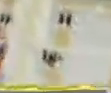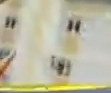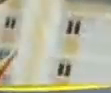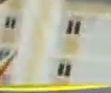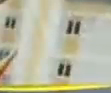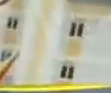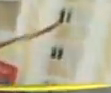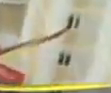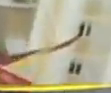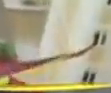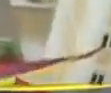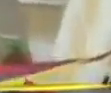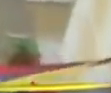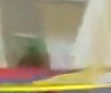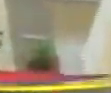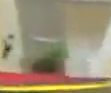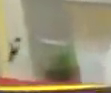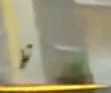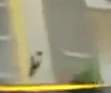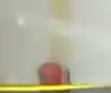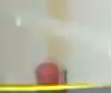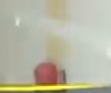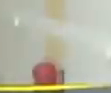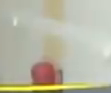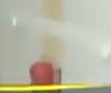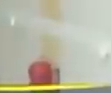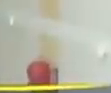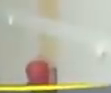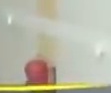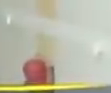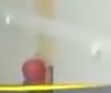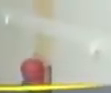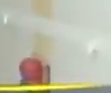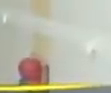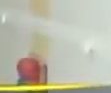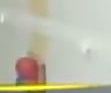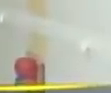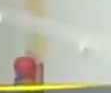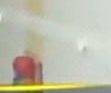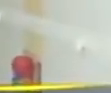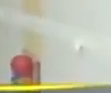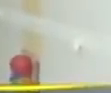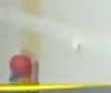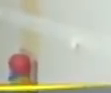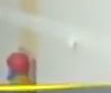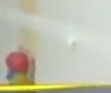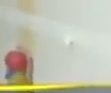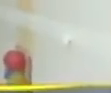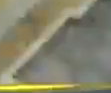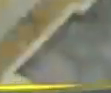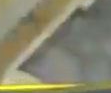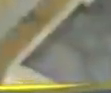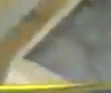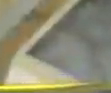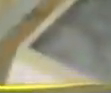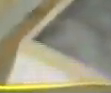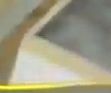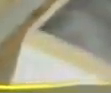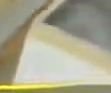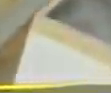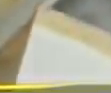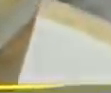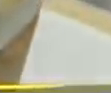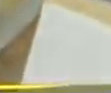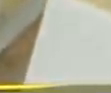urbanismo, Ciudad Caquetío, que contempla y proyecta 200 viviendas para el pueblo falconiano. Y como puede ver,